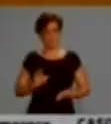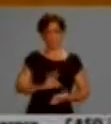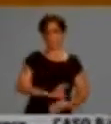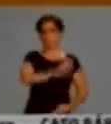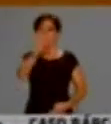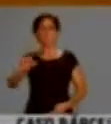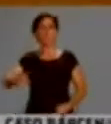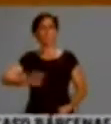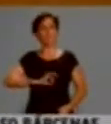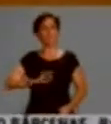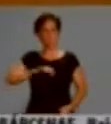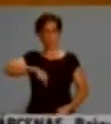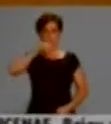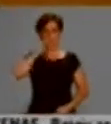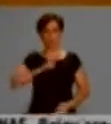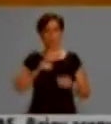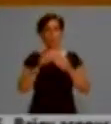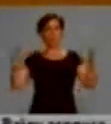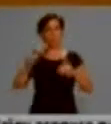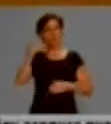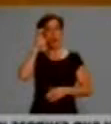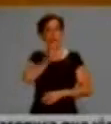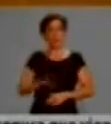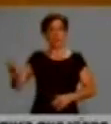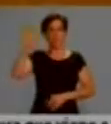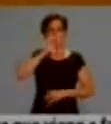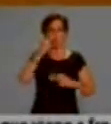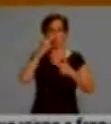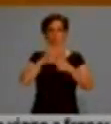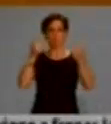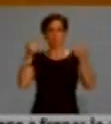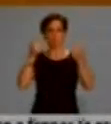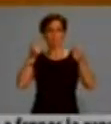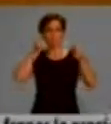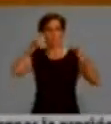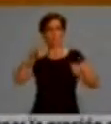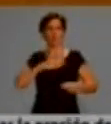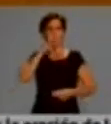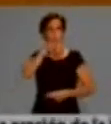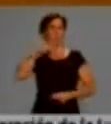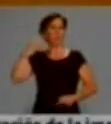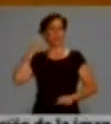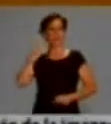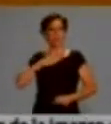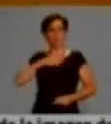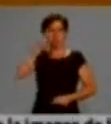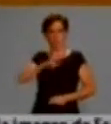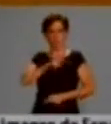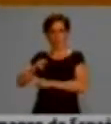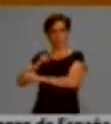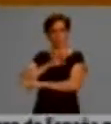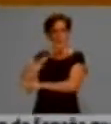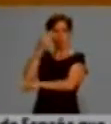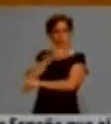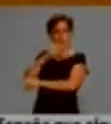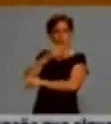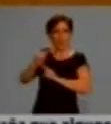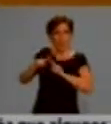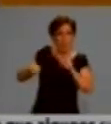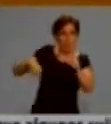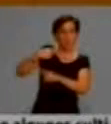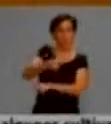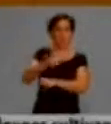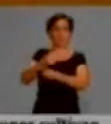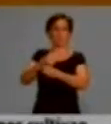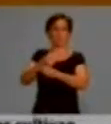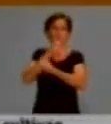del 2013, es entonces cuando aparece en la Audiencia Nacional la cuenta suiza del señor Bárcenas. Y muy poco después salen a la luz pública